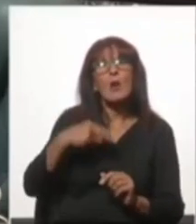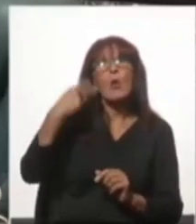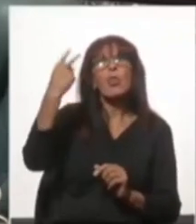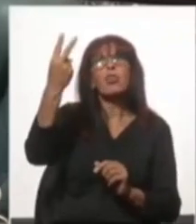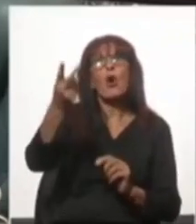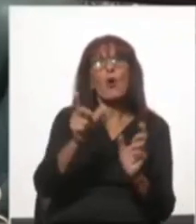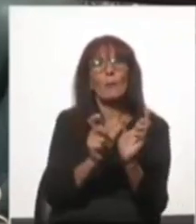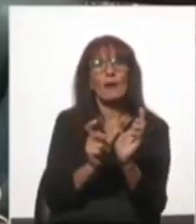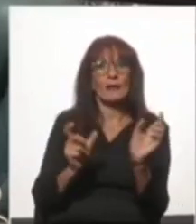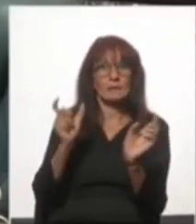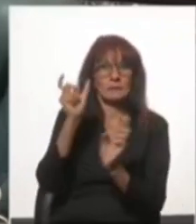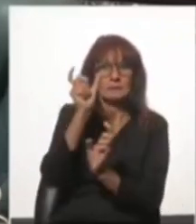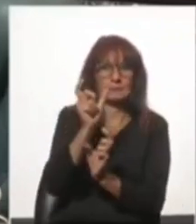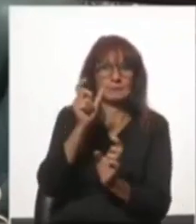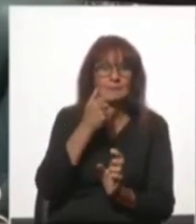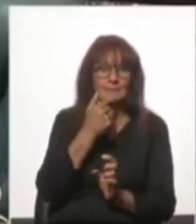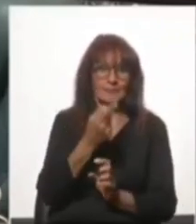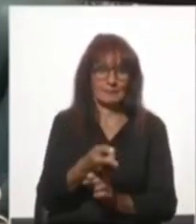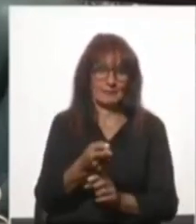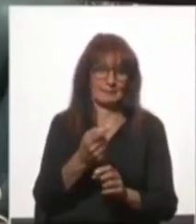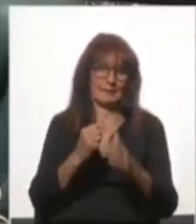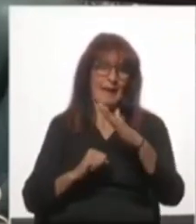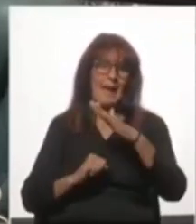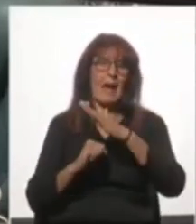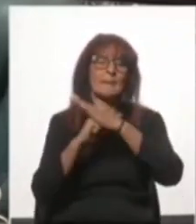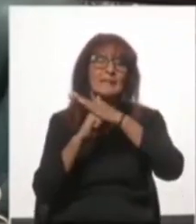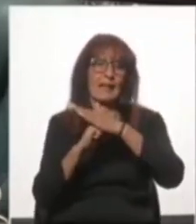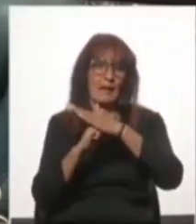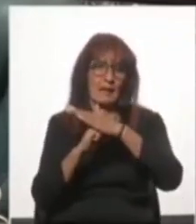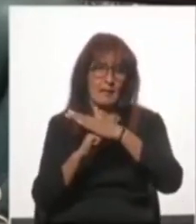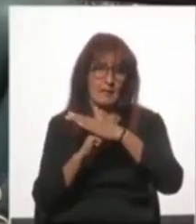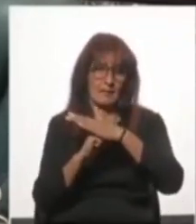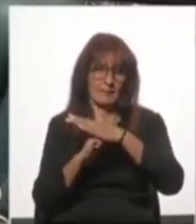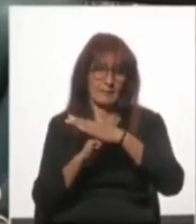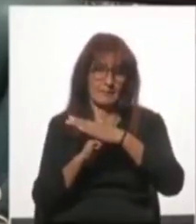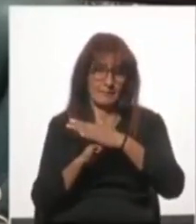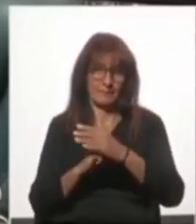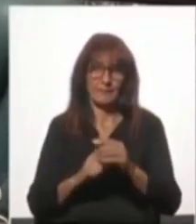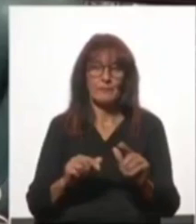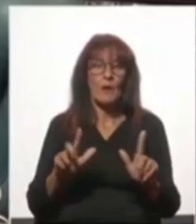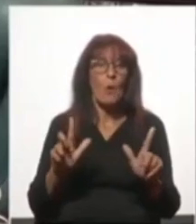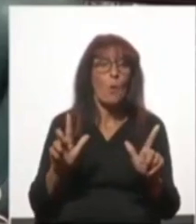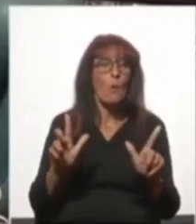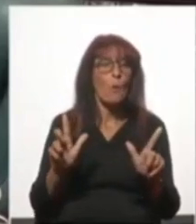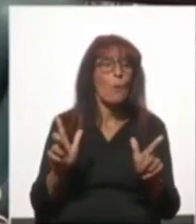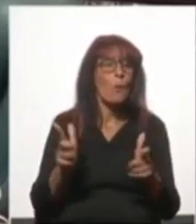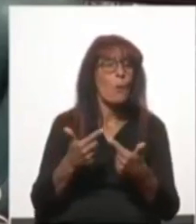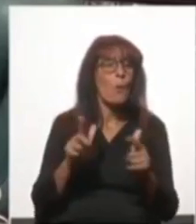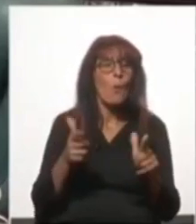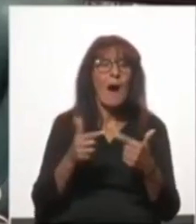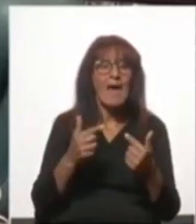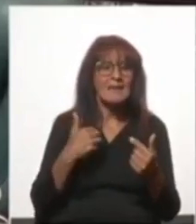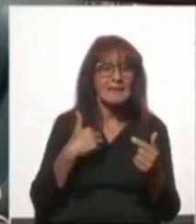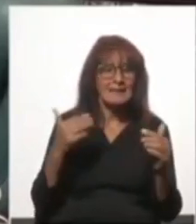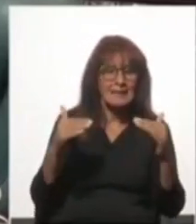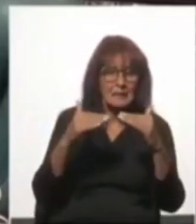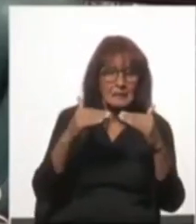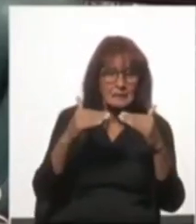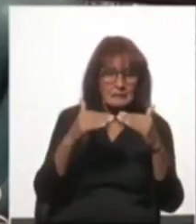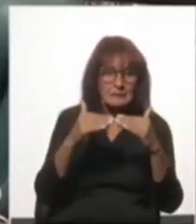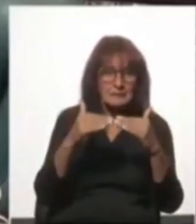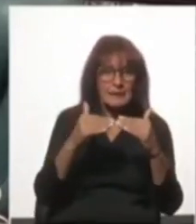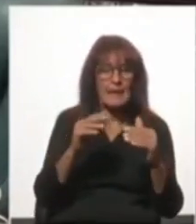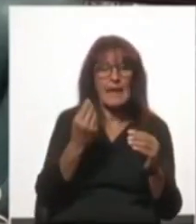del que se prevé en la meta indicativa. No hay una conciliación entre